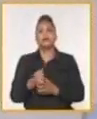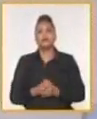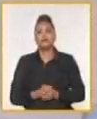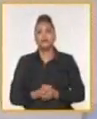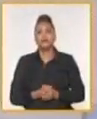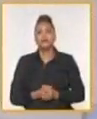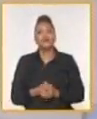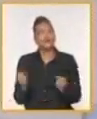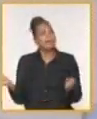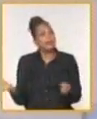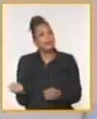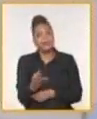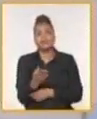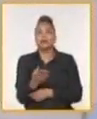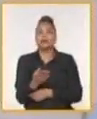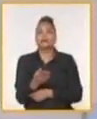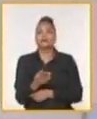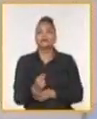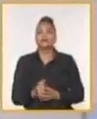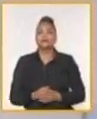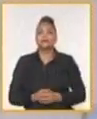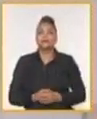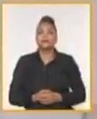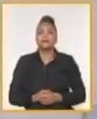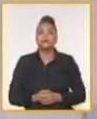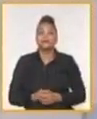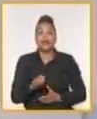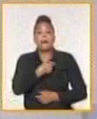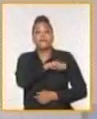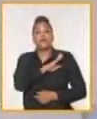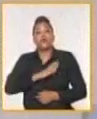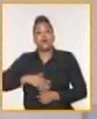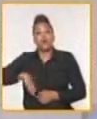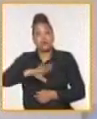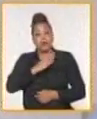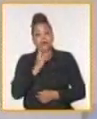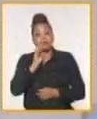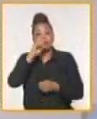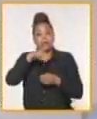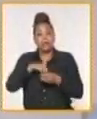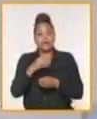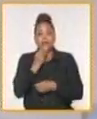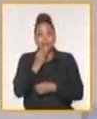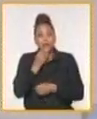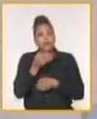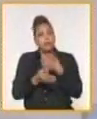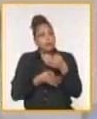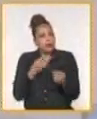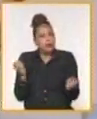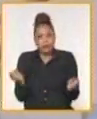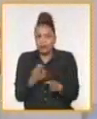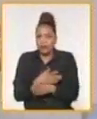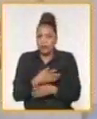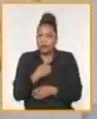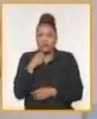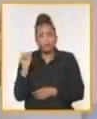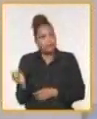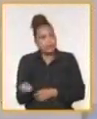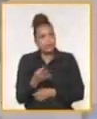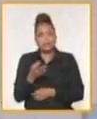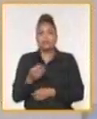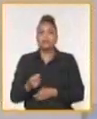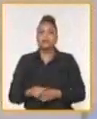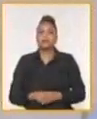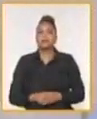mentira, y la población interna en Israel lo admite y lo ha dicho con claridad, lo está expresando continuamente.